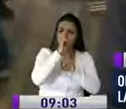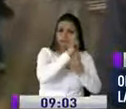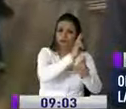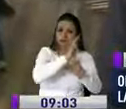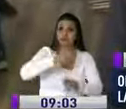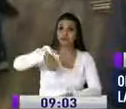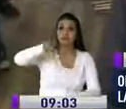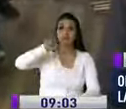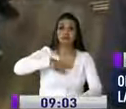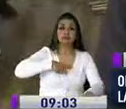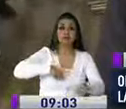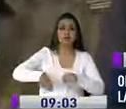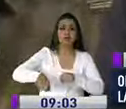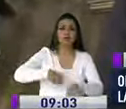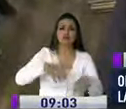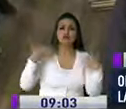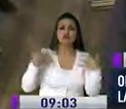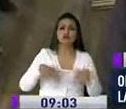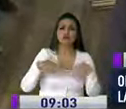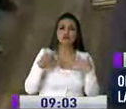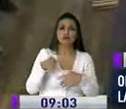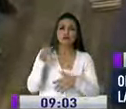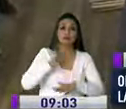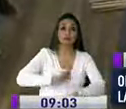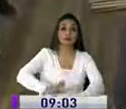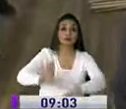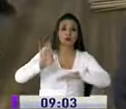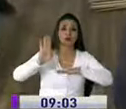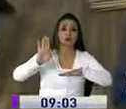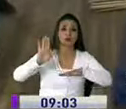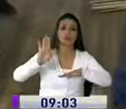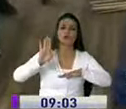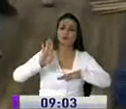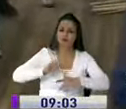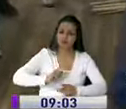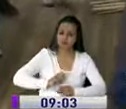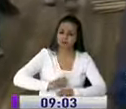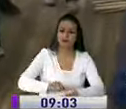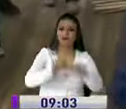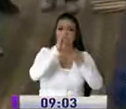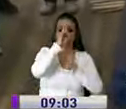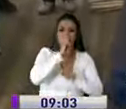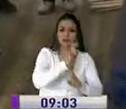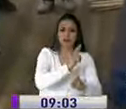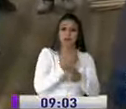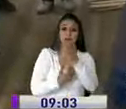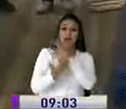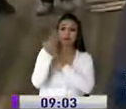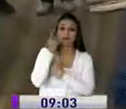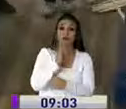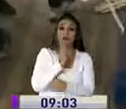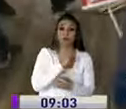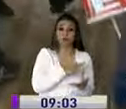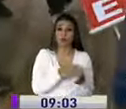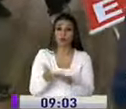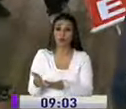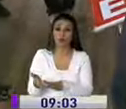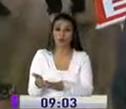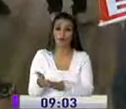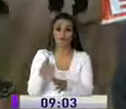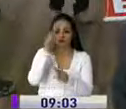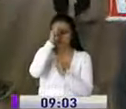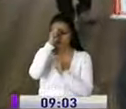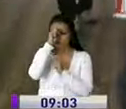para nosotros es renovar el compromiso que tenemos con el legado de los mártires de Chicago. Los mártires de Chicago